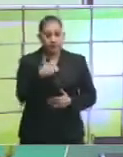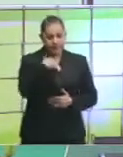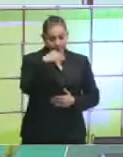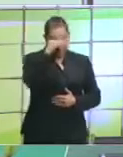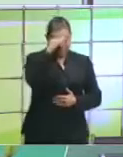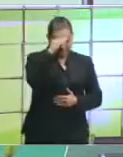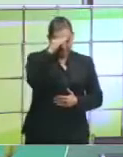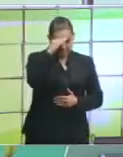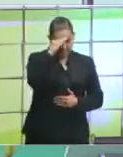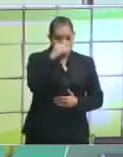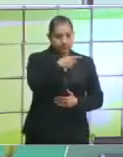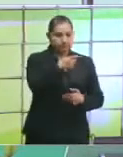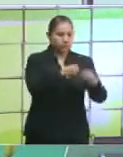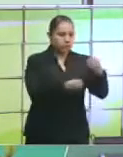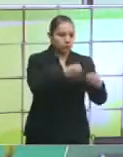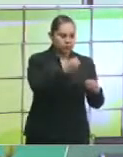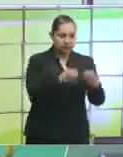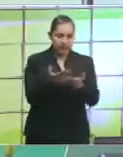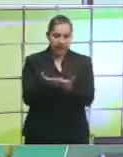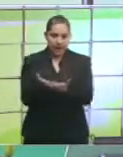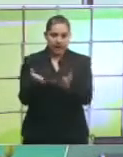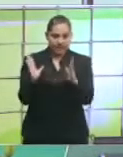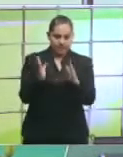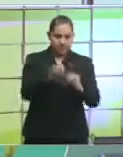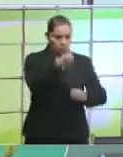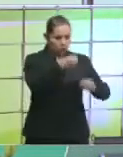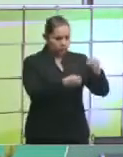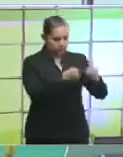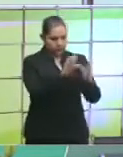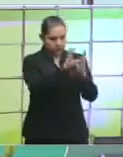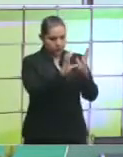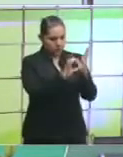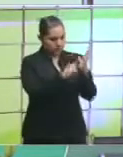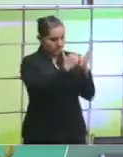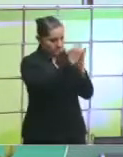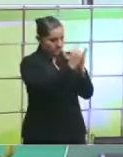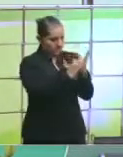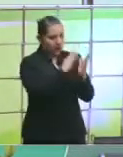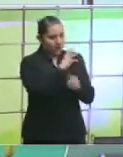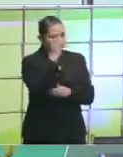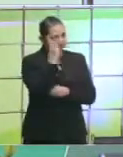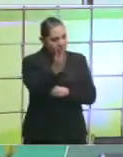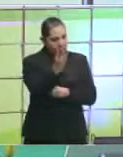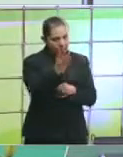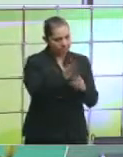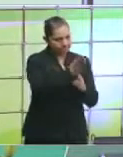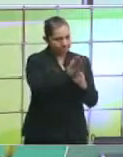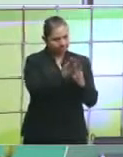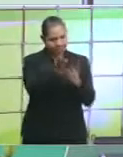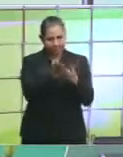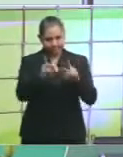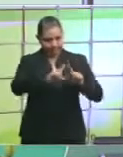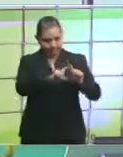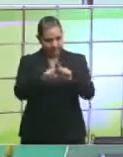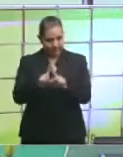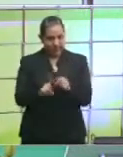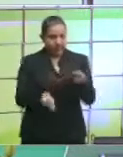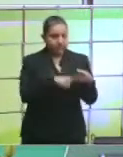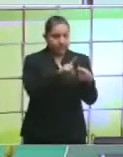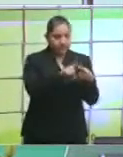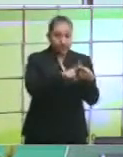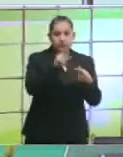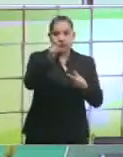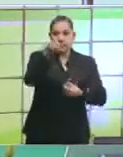abierta y justicia funcional tiene tres ámbitos distintos uno es lo que la corte hace como justicia